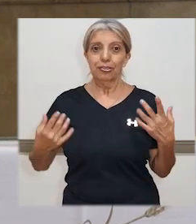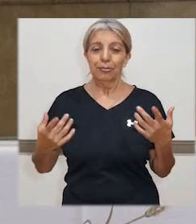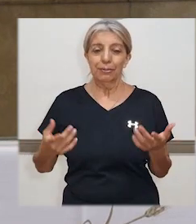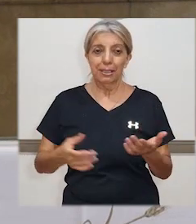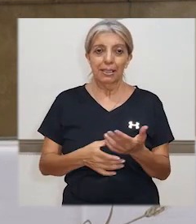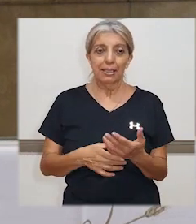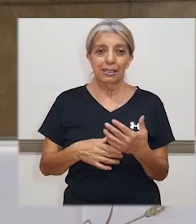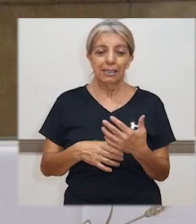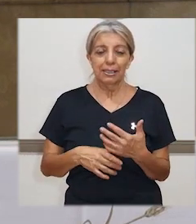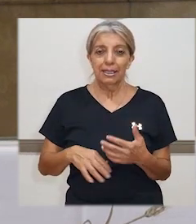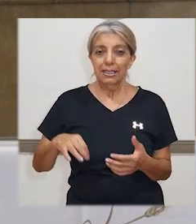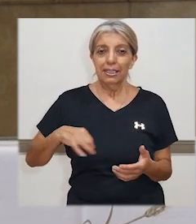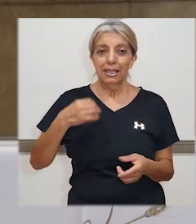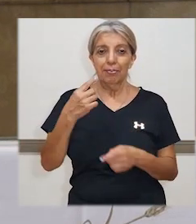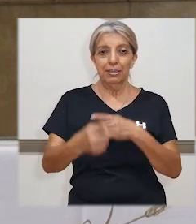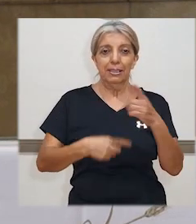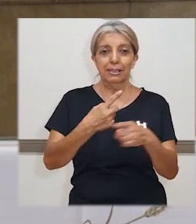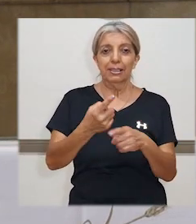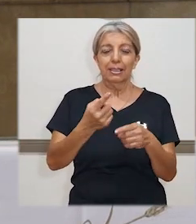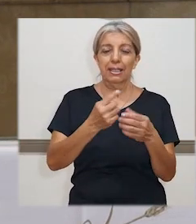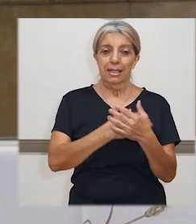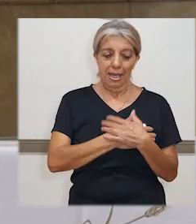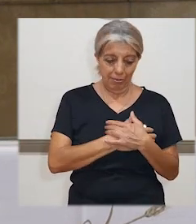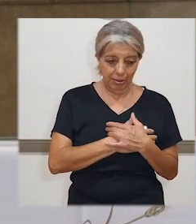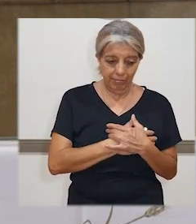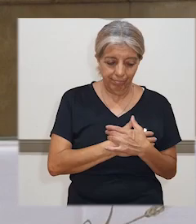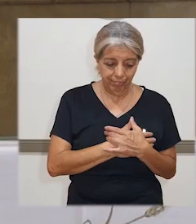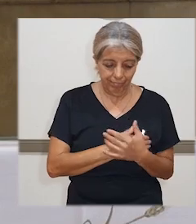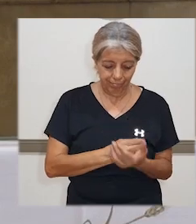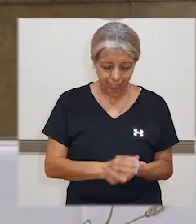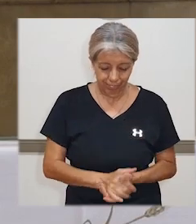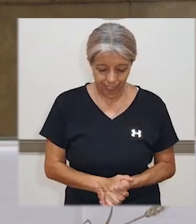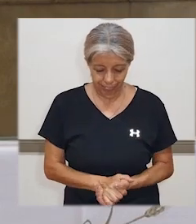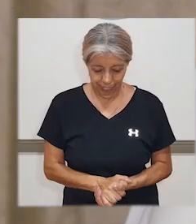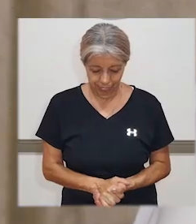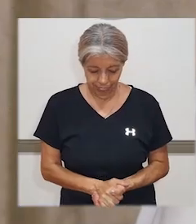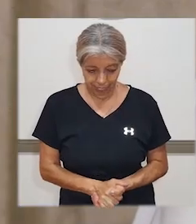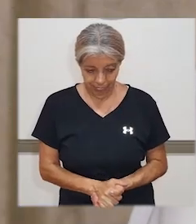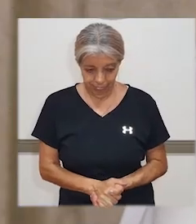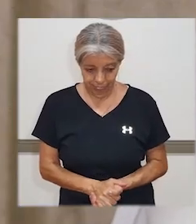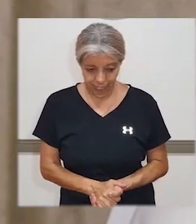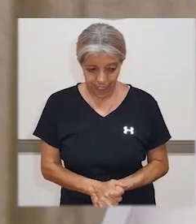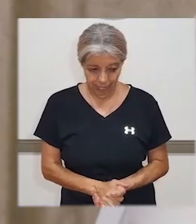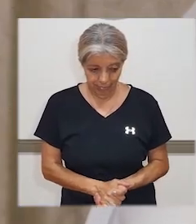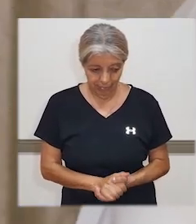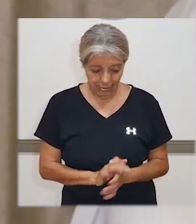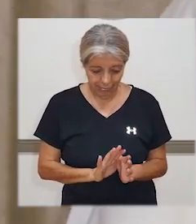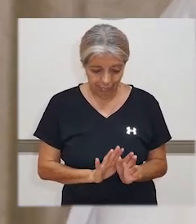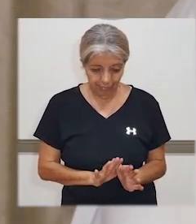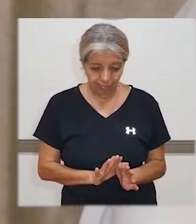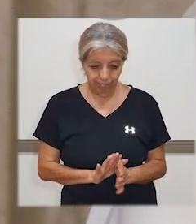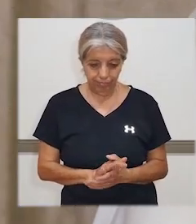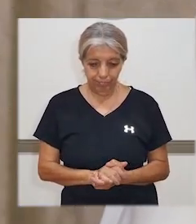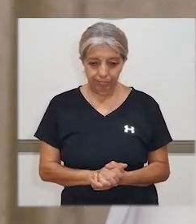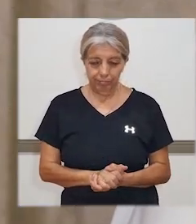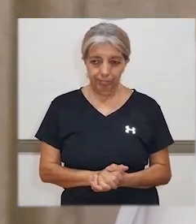la resurrección de la carne y la vida eterna. Amén. Al Señor que nos conoce y